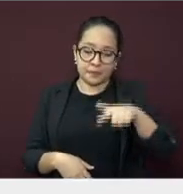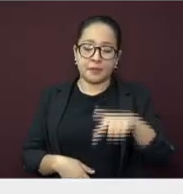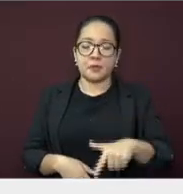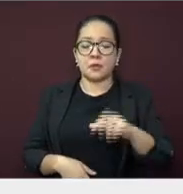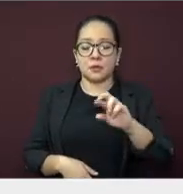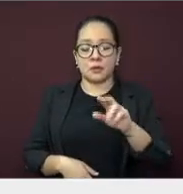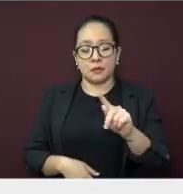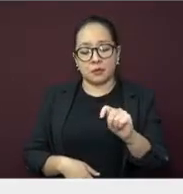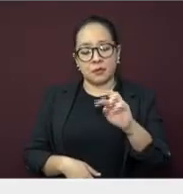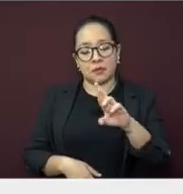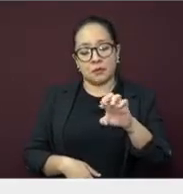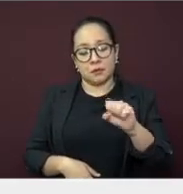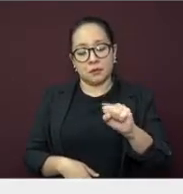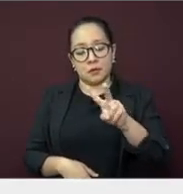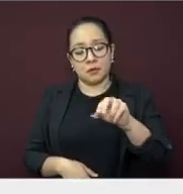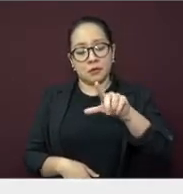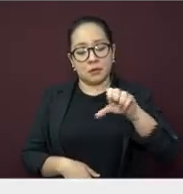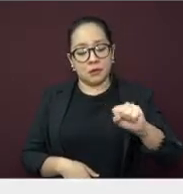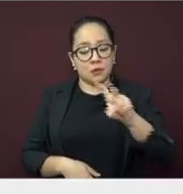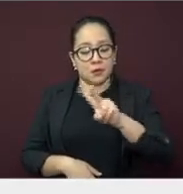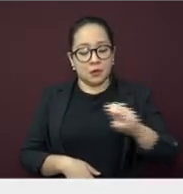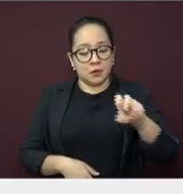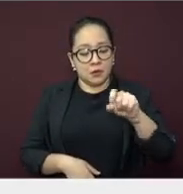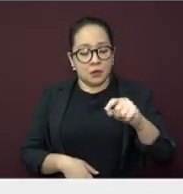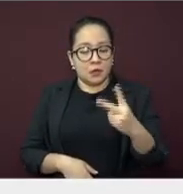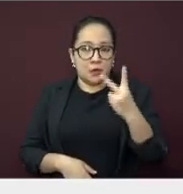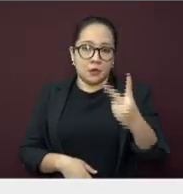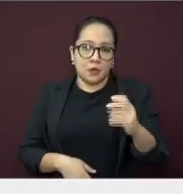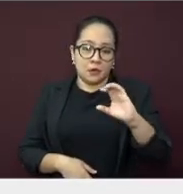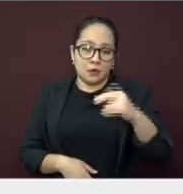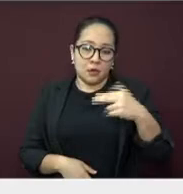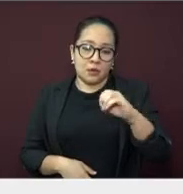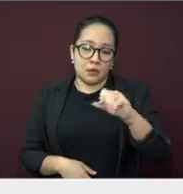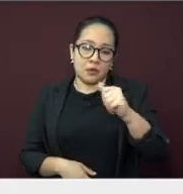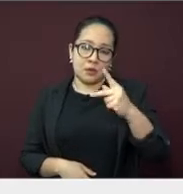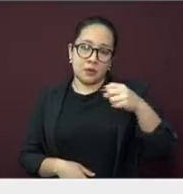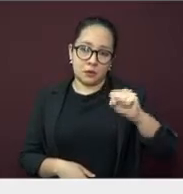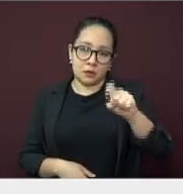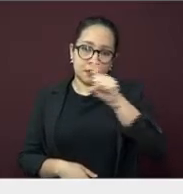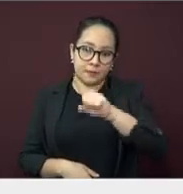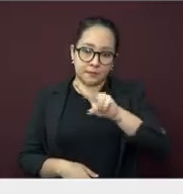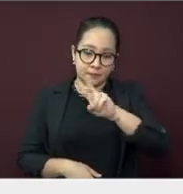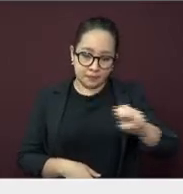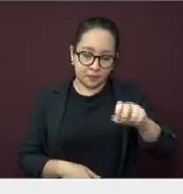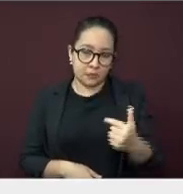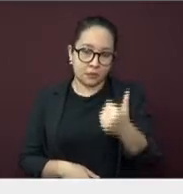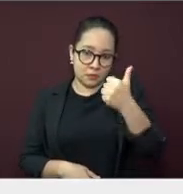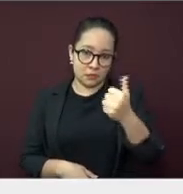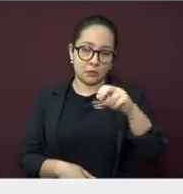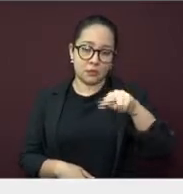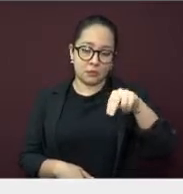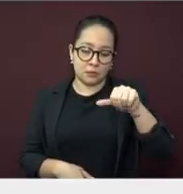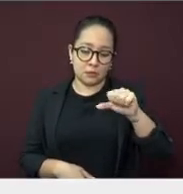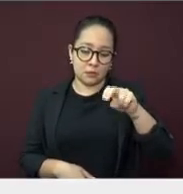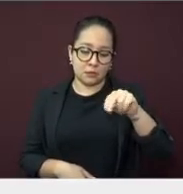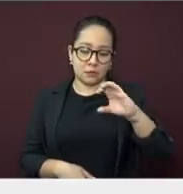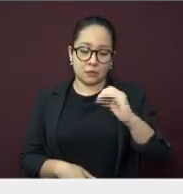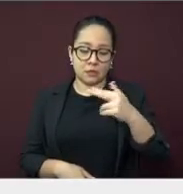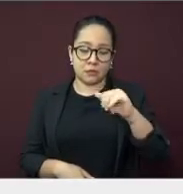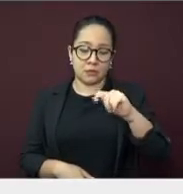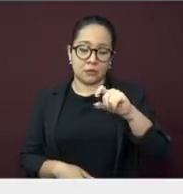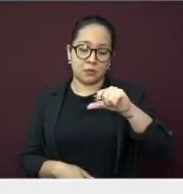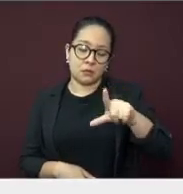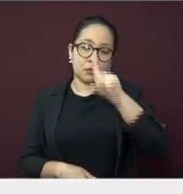tres valles 222 las choapas 206 y nanchital 180